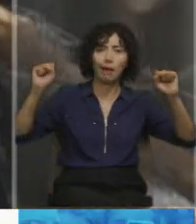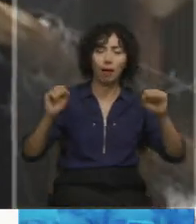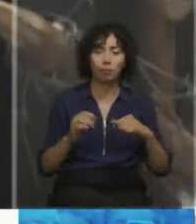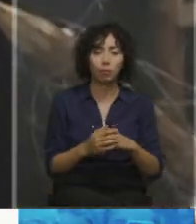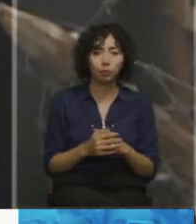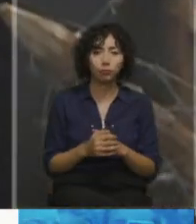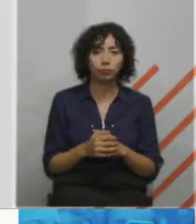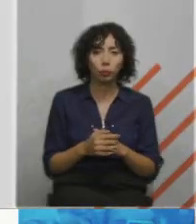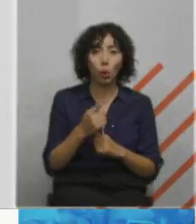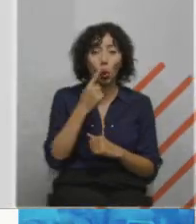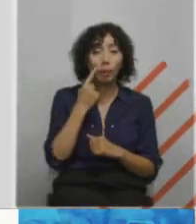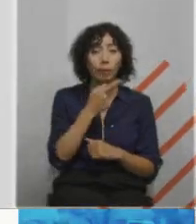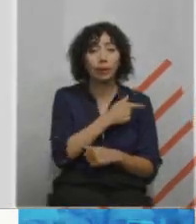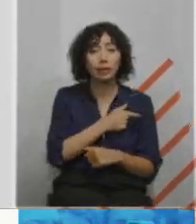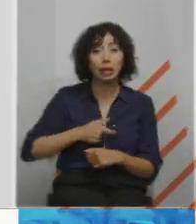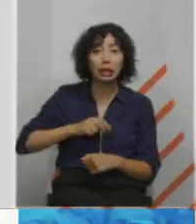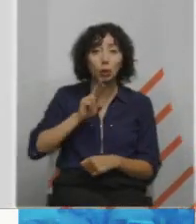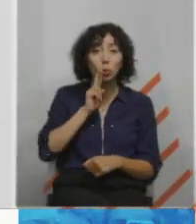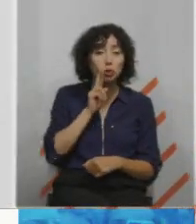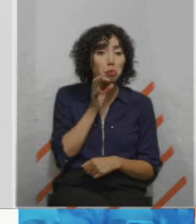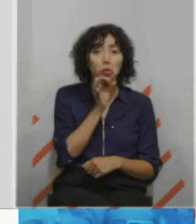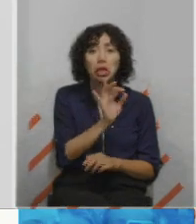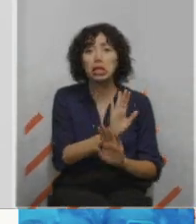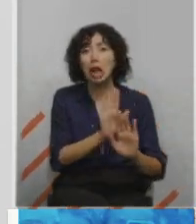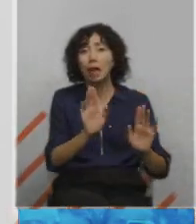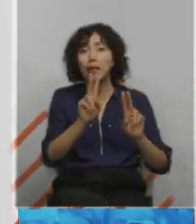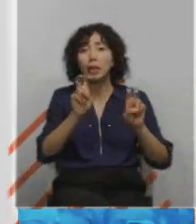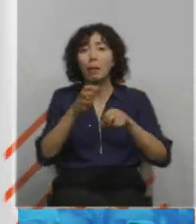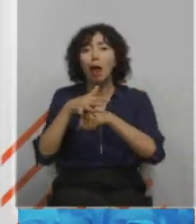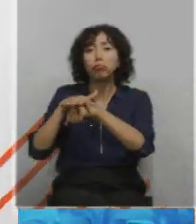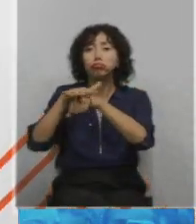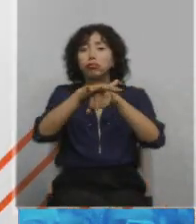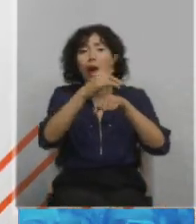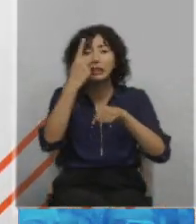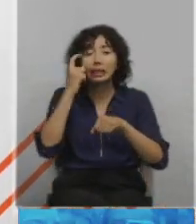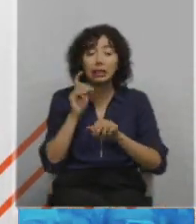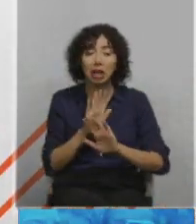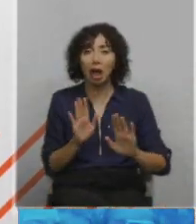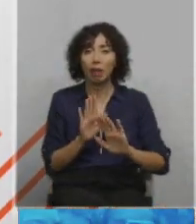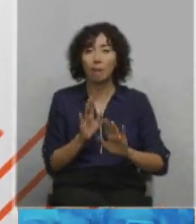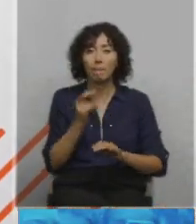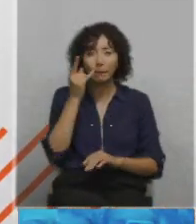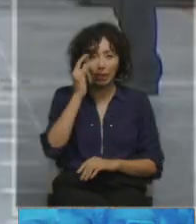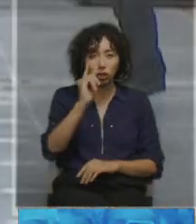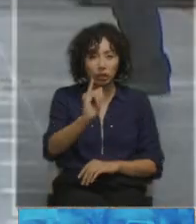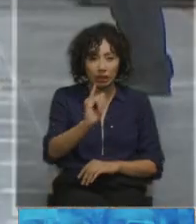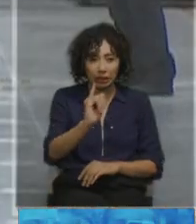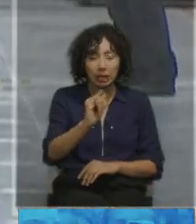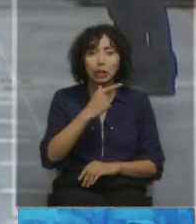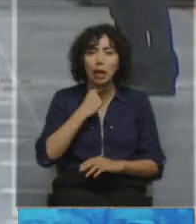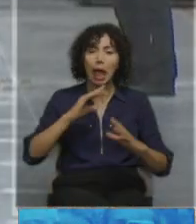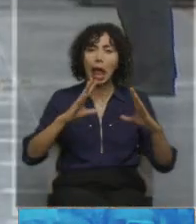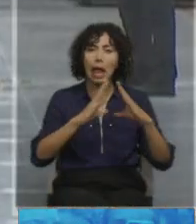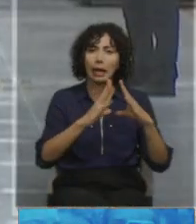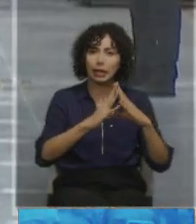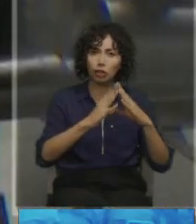líder ruso, que no se refirió a la tragedia, pero que sí estaría preparando un gran anuncio para reforzar su ejército